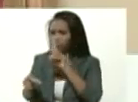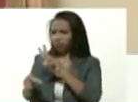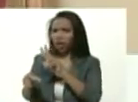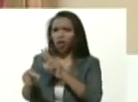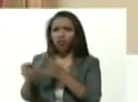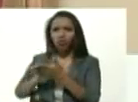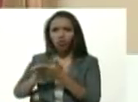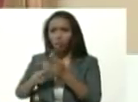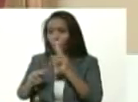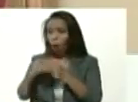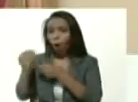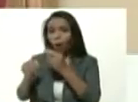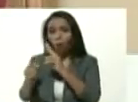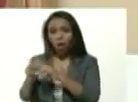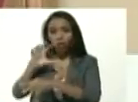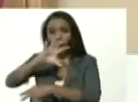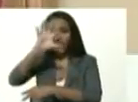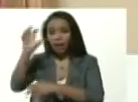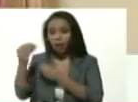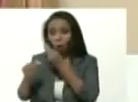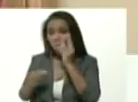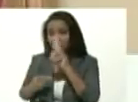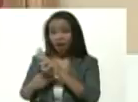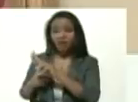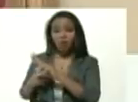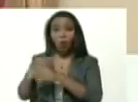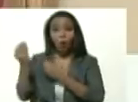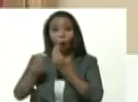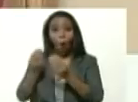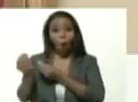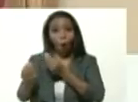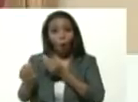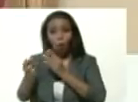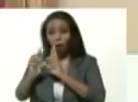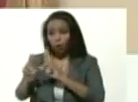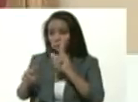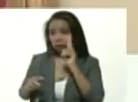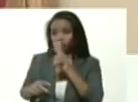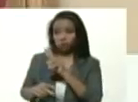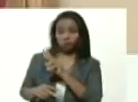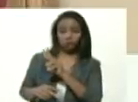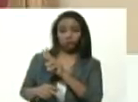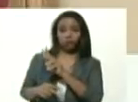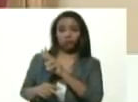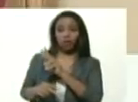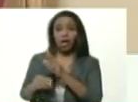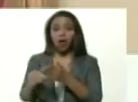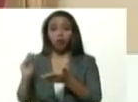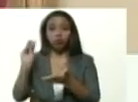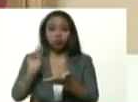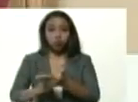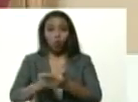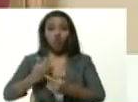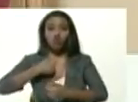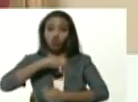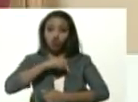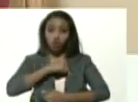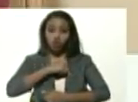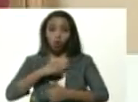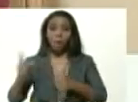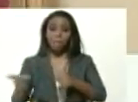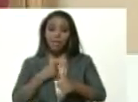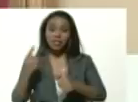países. Ya vemos los resultados en esos países. Y una posición que fue la que tomamos desde el